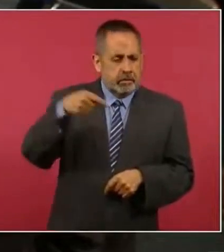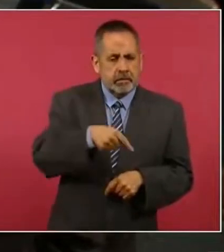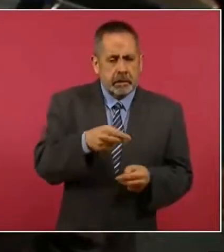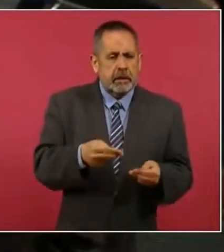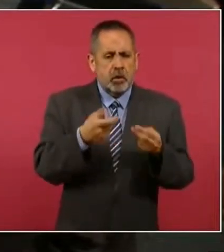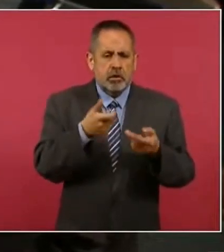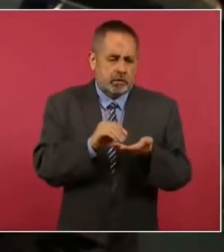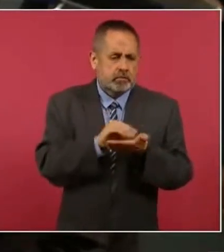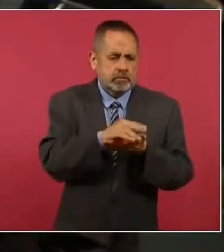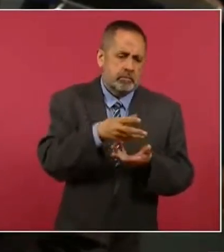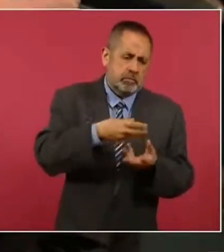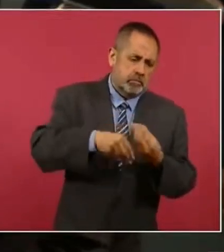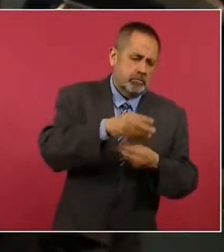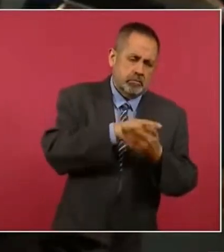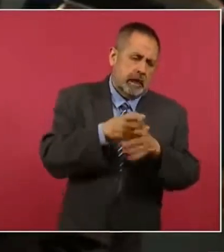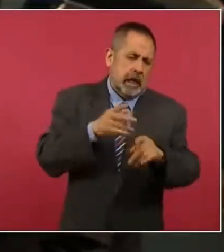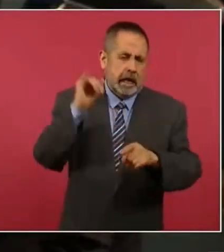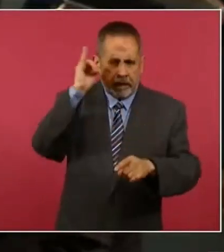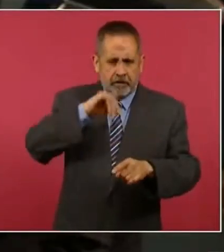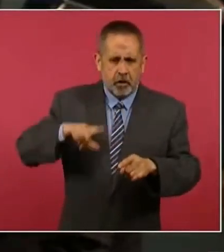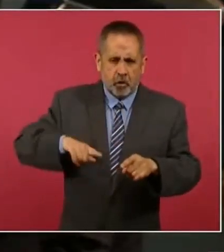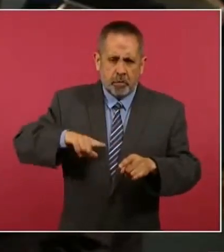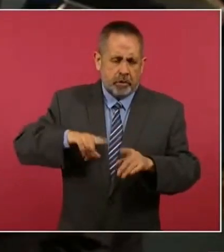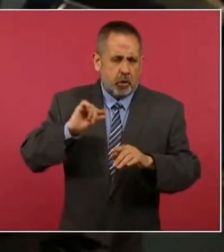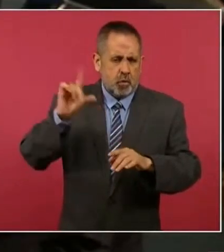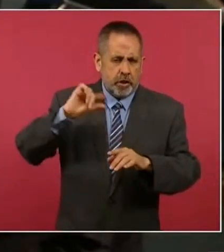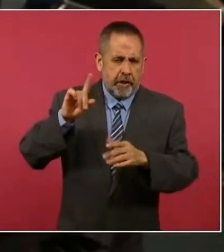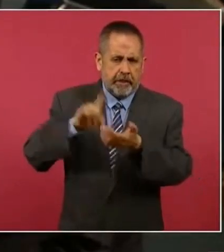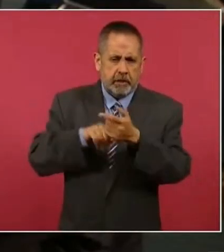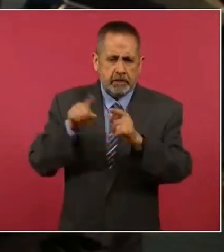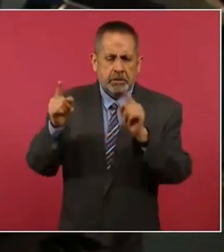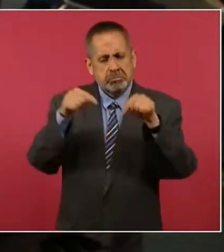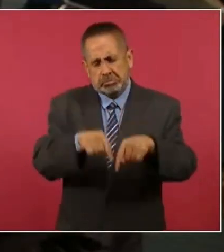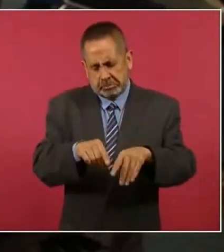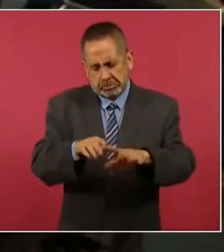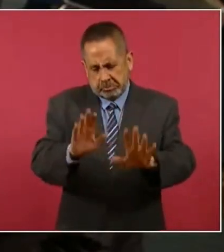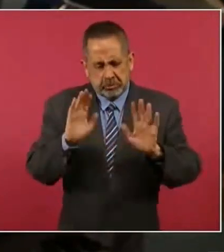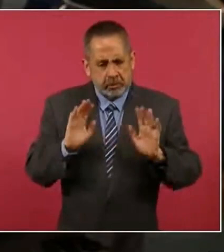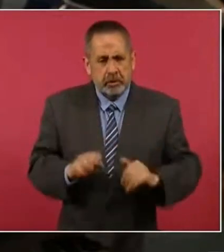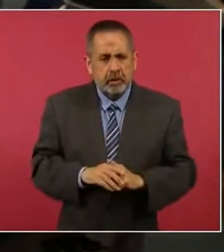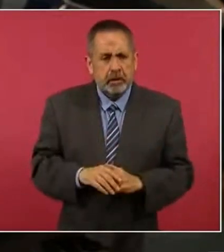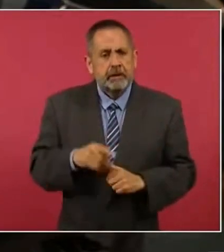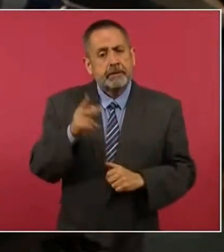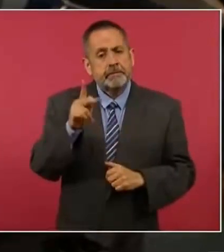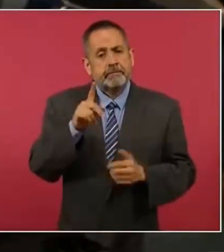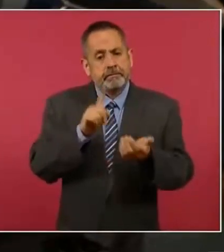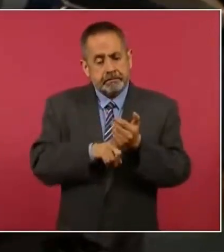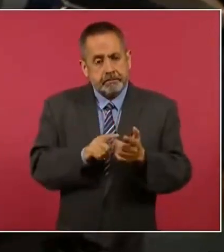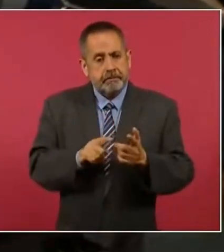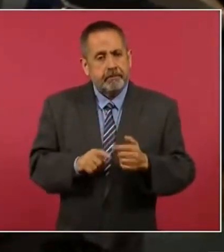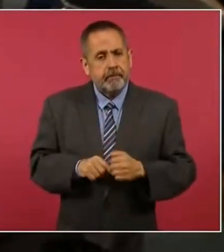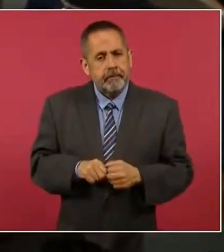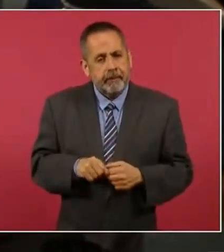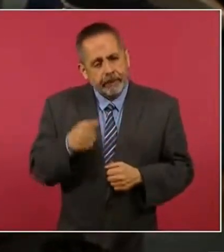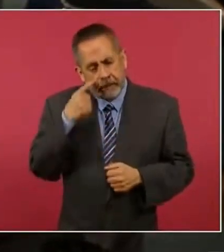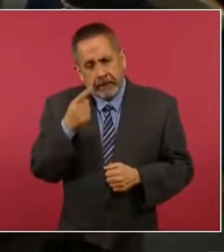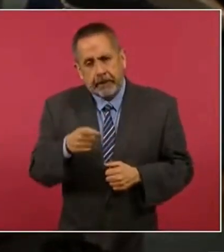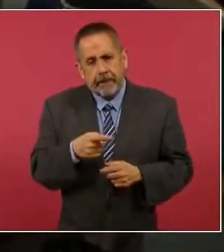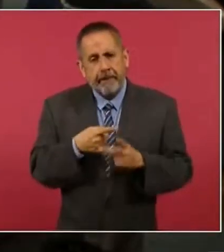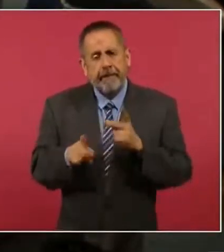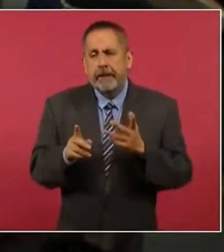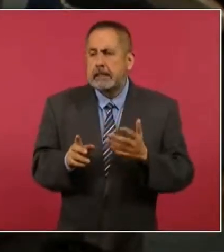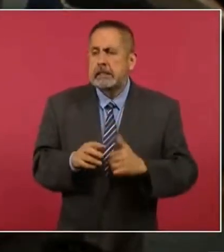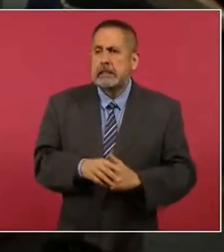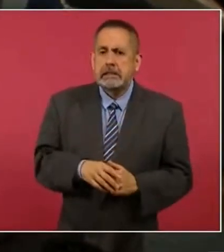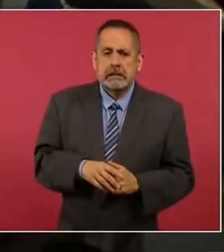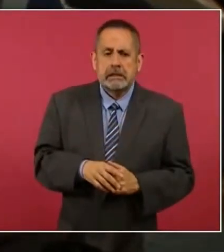lo resolverá la jefa de gobierno y las autoridades de las ciudades en donde sucede esto, pero hay empieza una